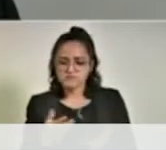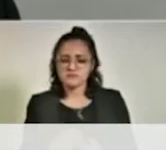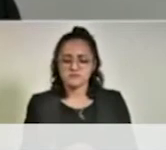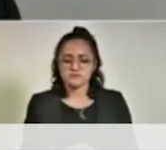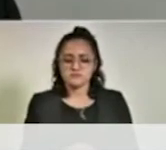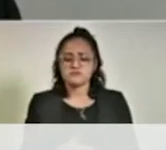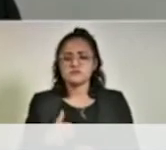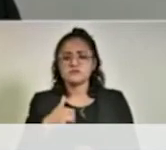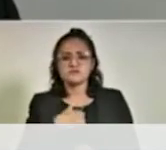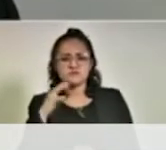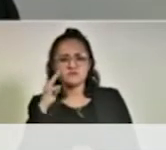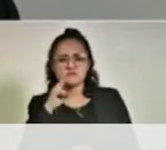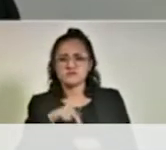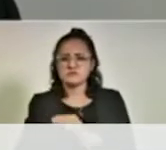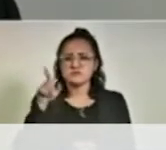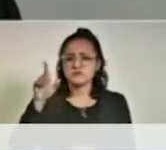yo los veo en el cielo,